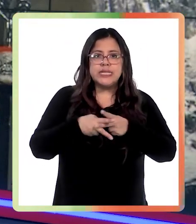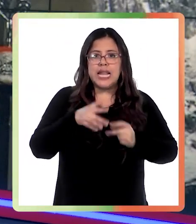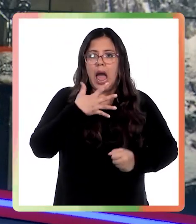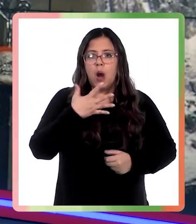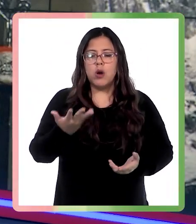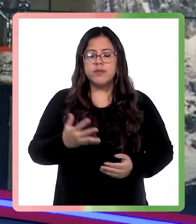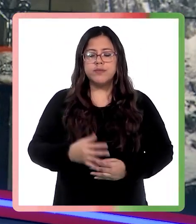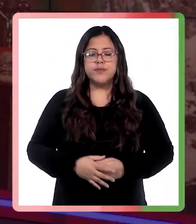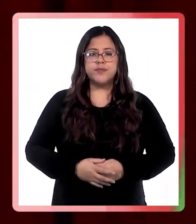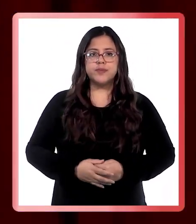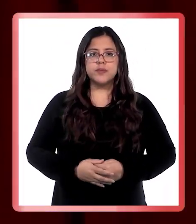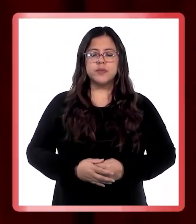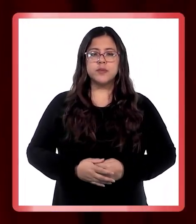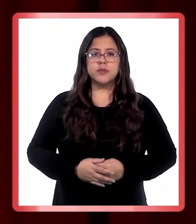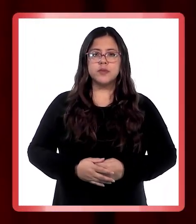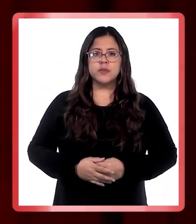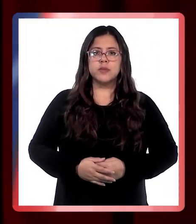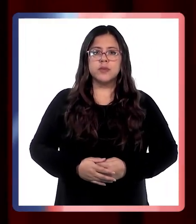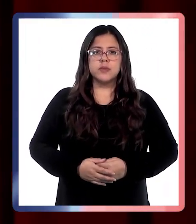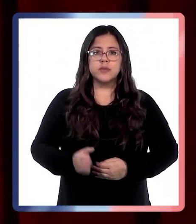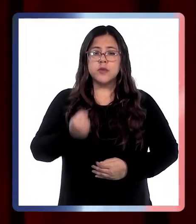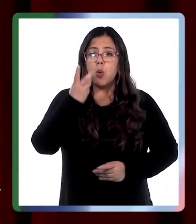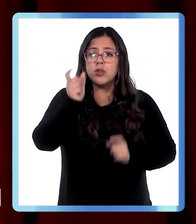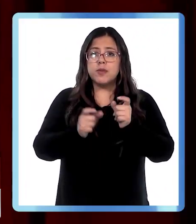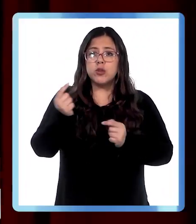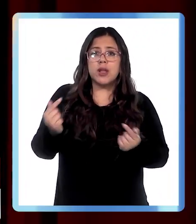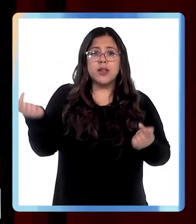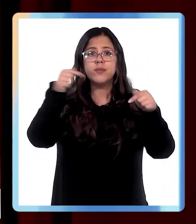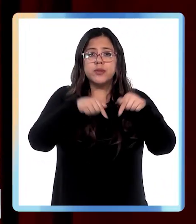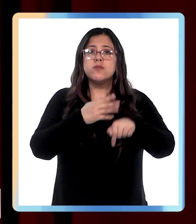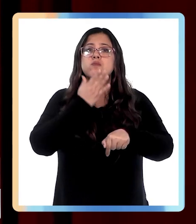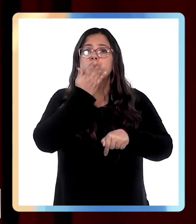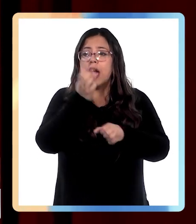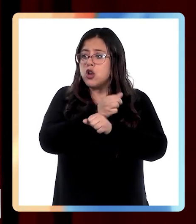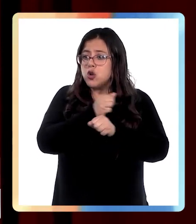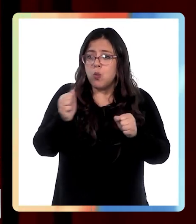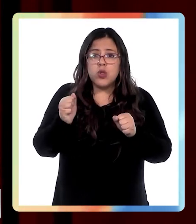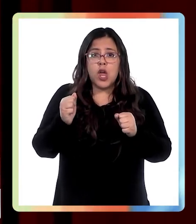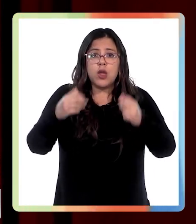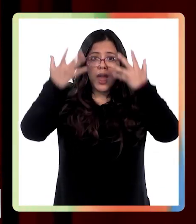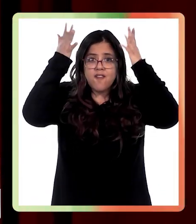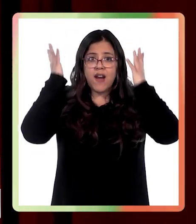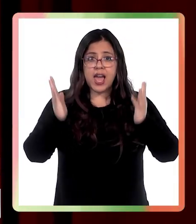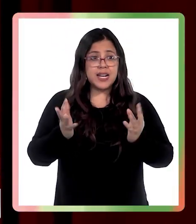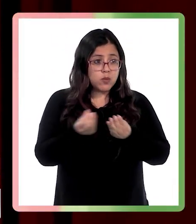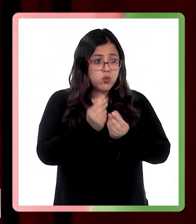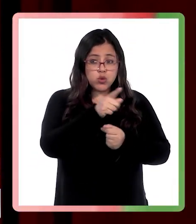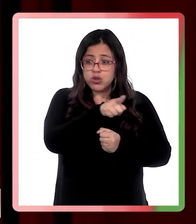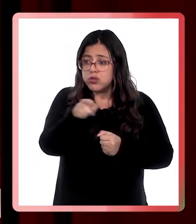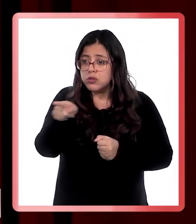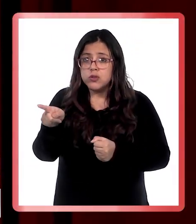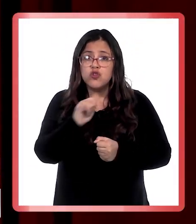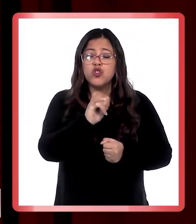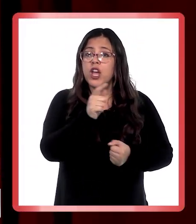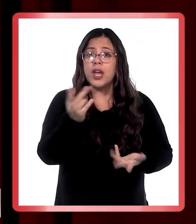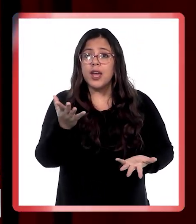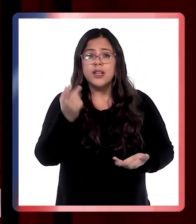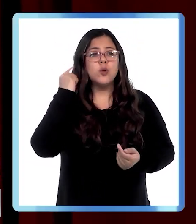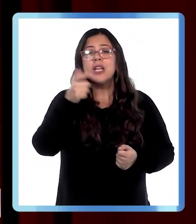sus declaraciones Cuántos de los que vienen de puntarenas no pudieron ducharse Hoy día hay